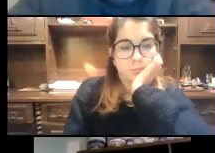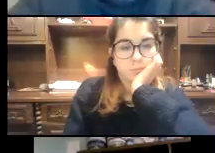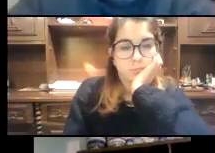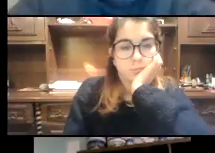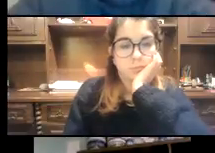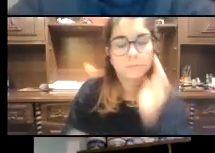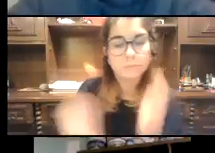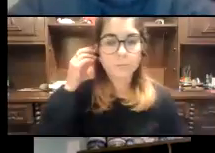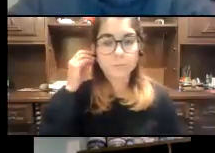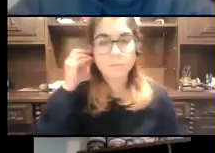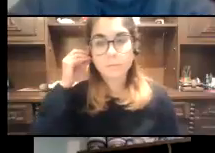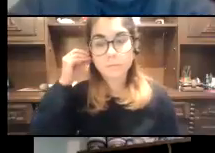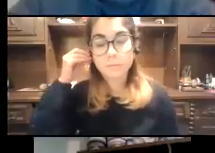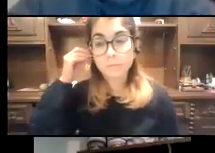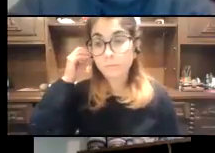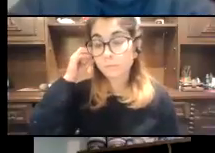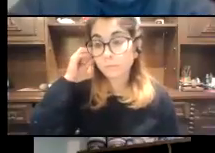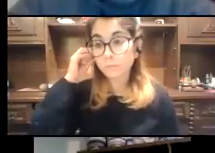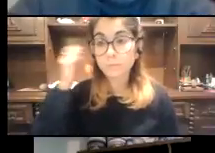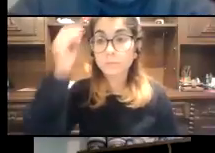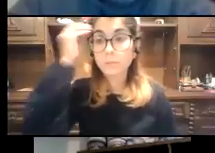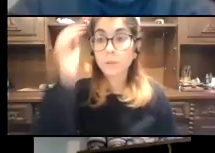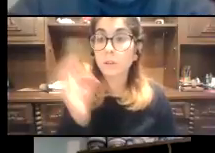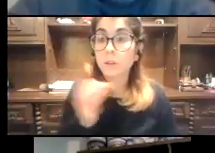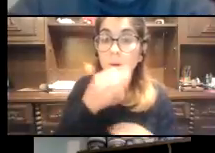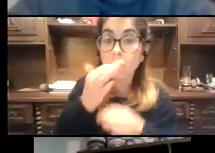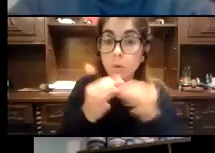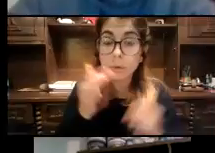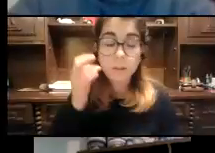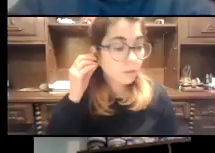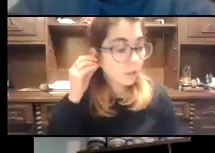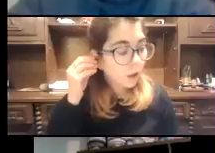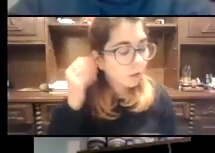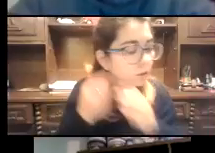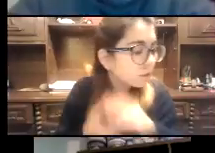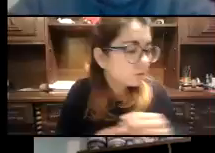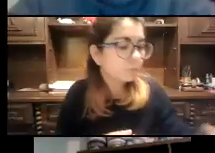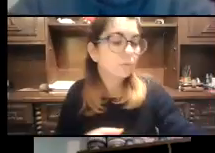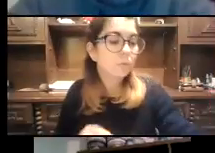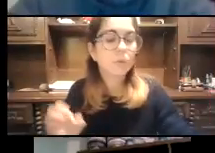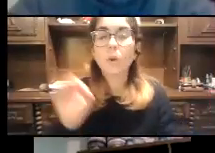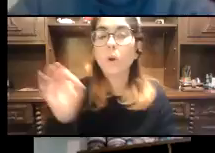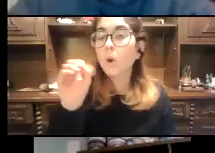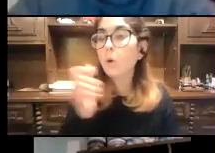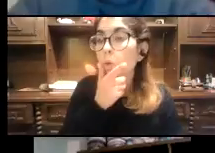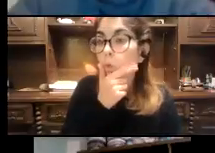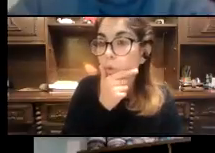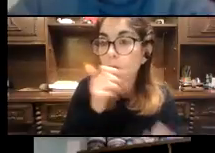Bueno, recuerden que ante cualquier comentario o duda, ustedes la pueden plantear abriendo su micrófono, ¿de acuerdo?